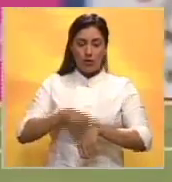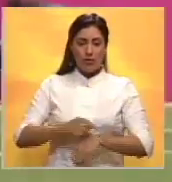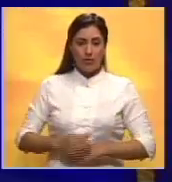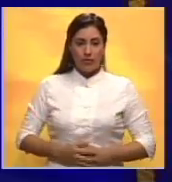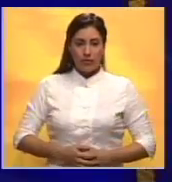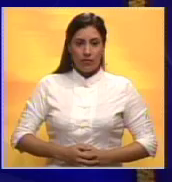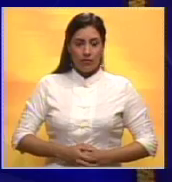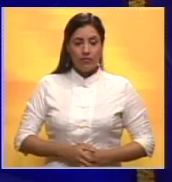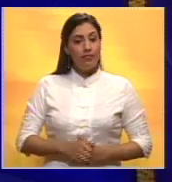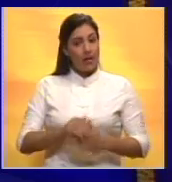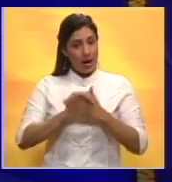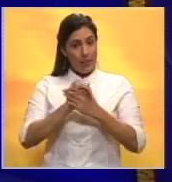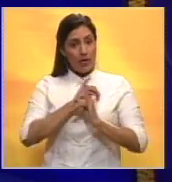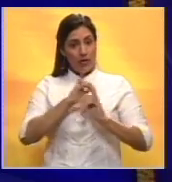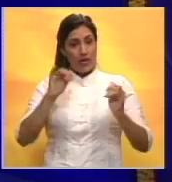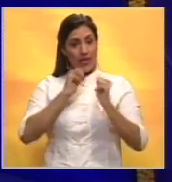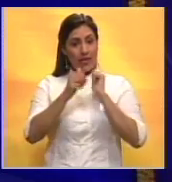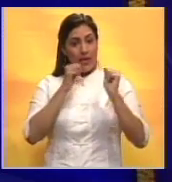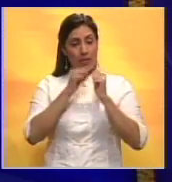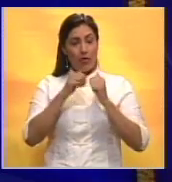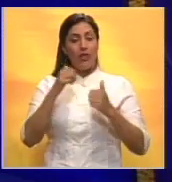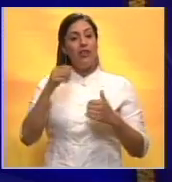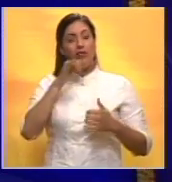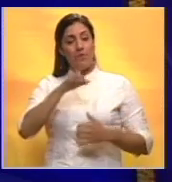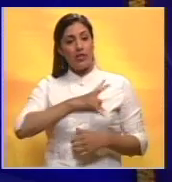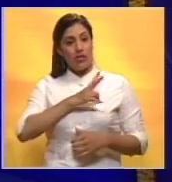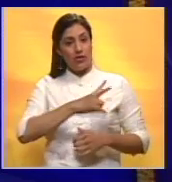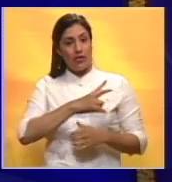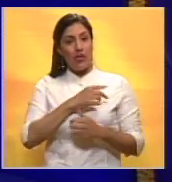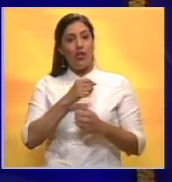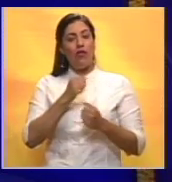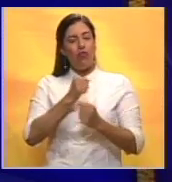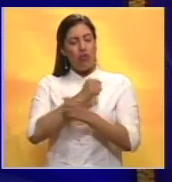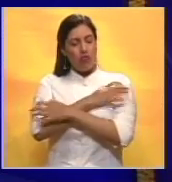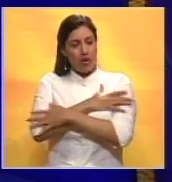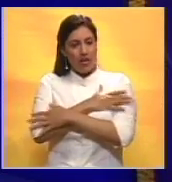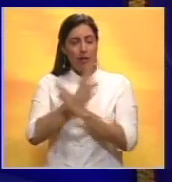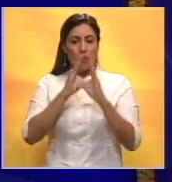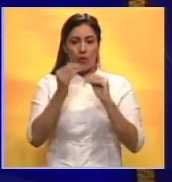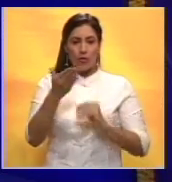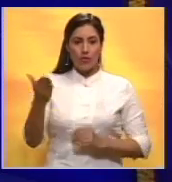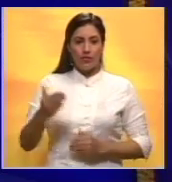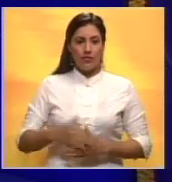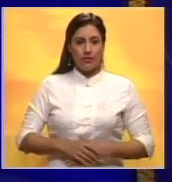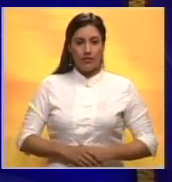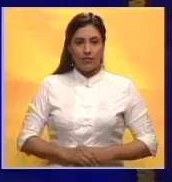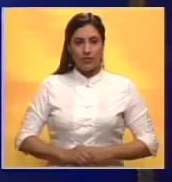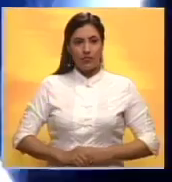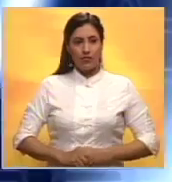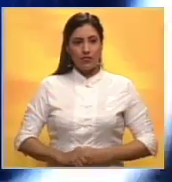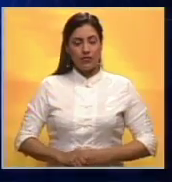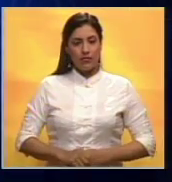Venezuela amigos Hasta aquí los deportes en su noticiero en visión un fuerte abrazo para